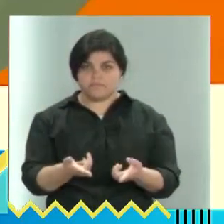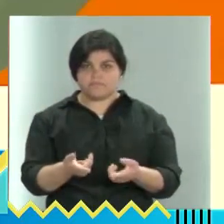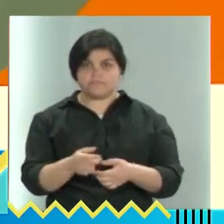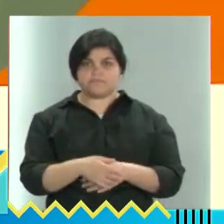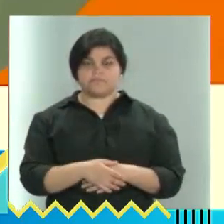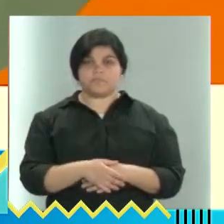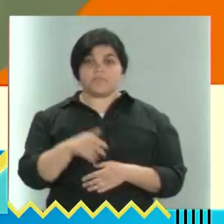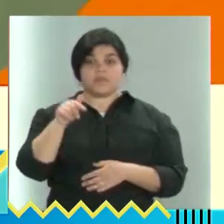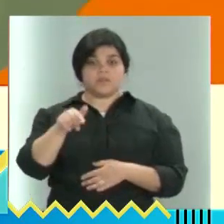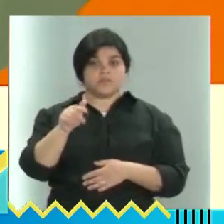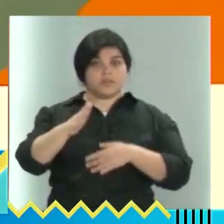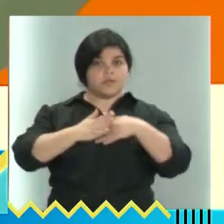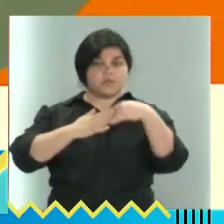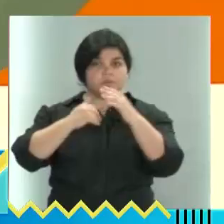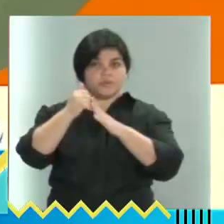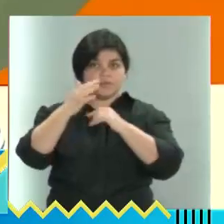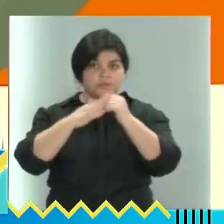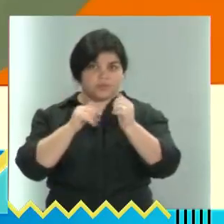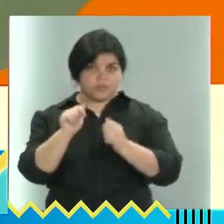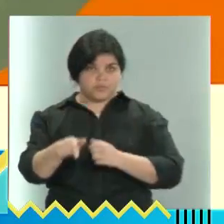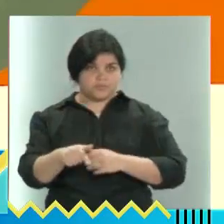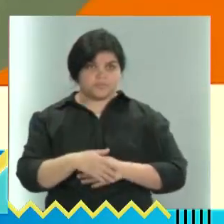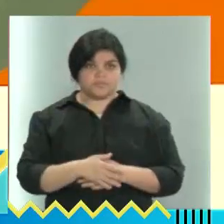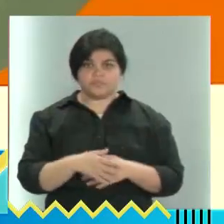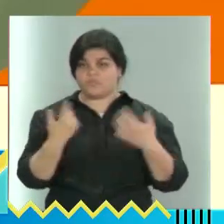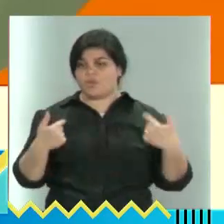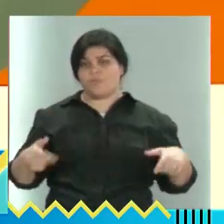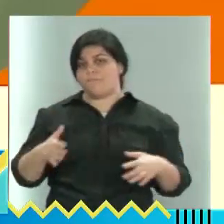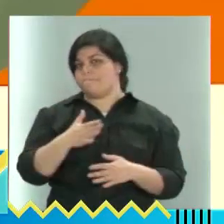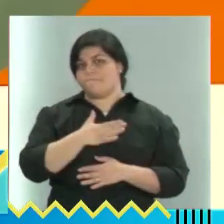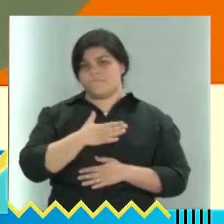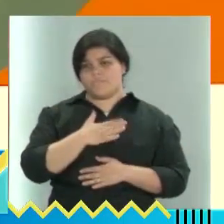esas obras que forman parte de nuestra cultura y de nuestro